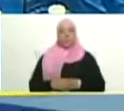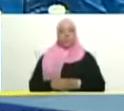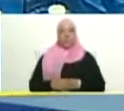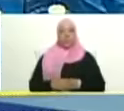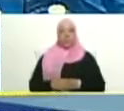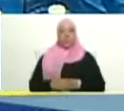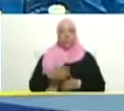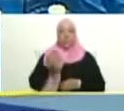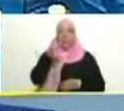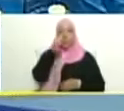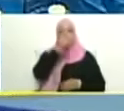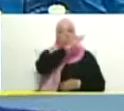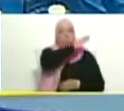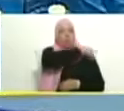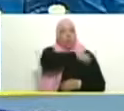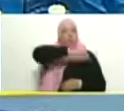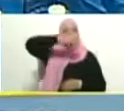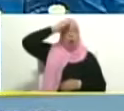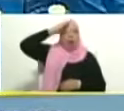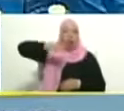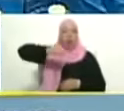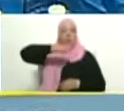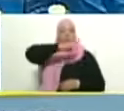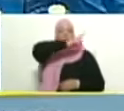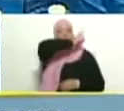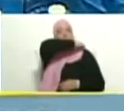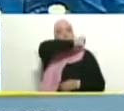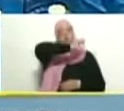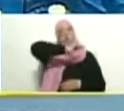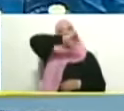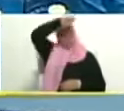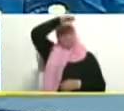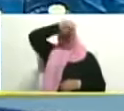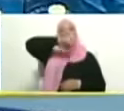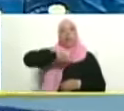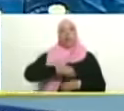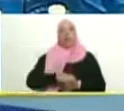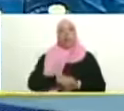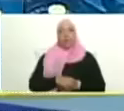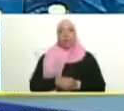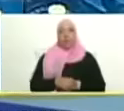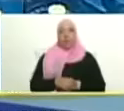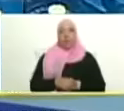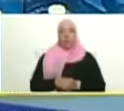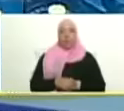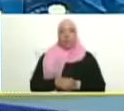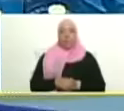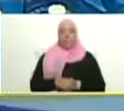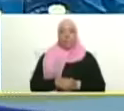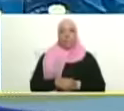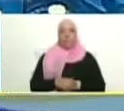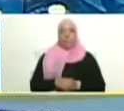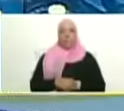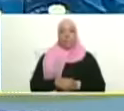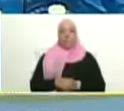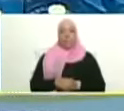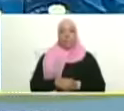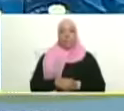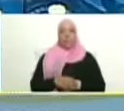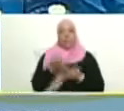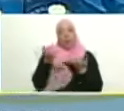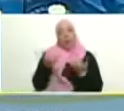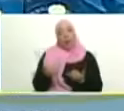comisario general jefe. Así que tu rango, ¿no? Comisario general. Por